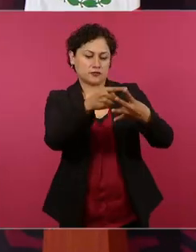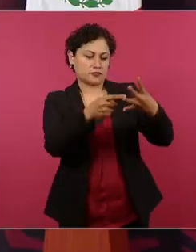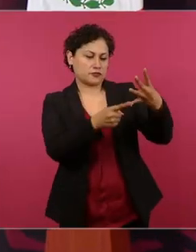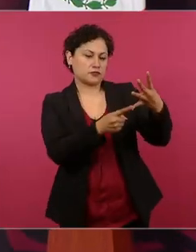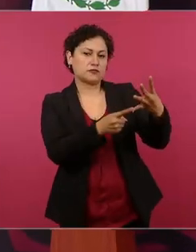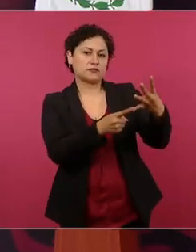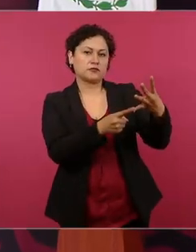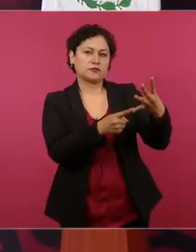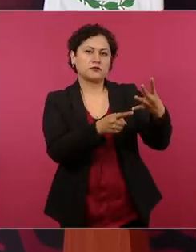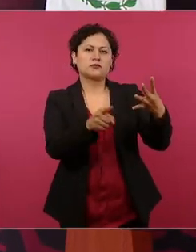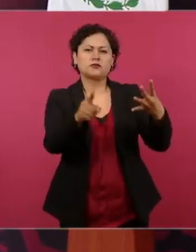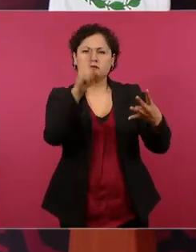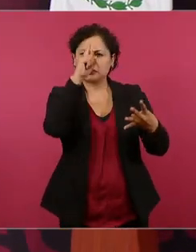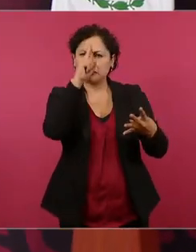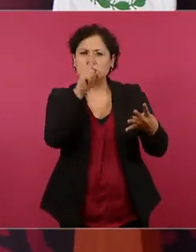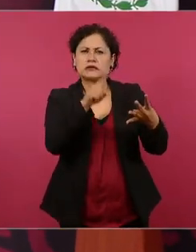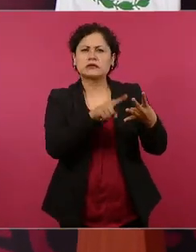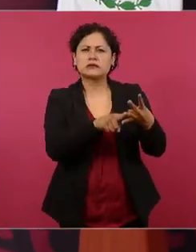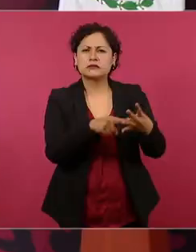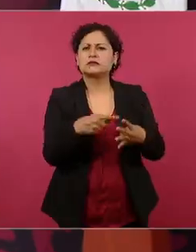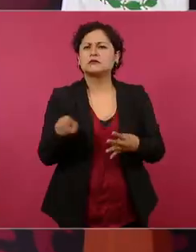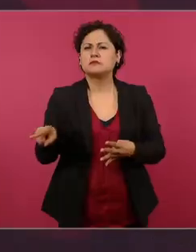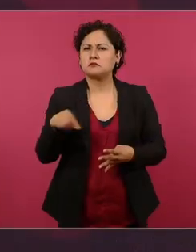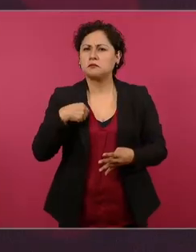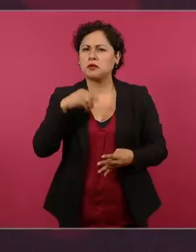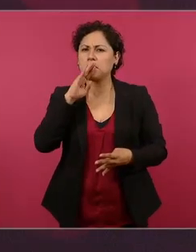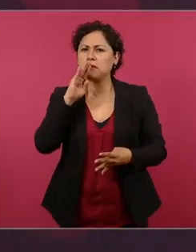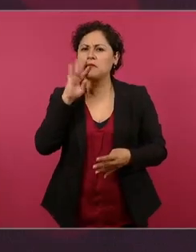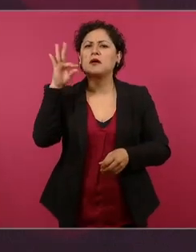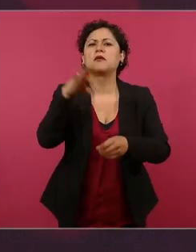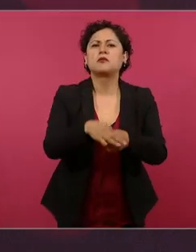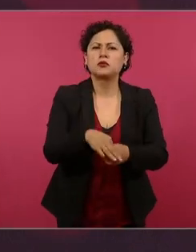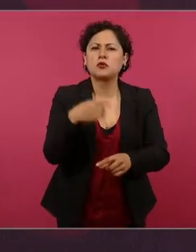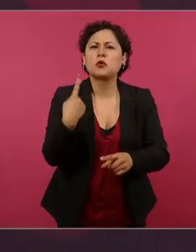madre? Por Rosario.